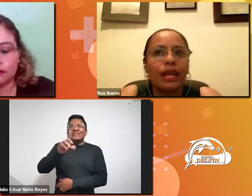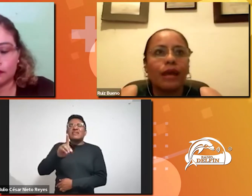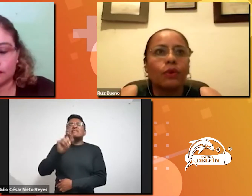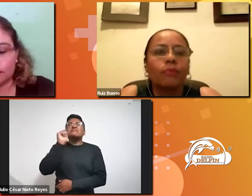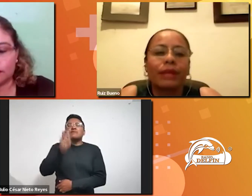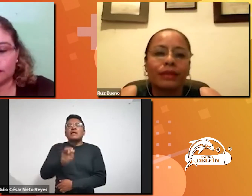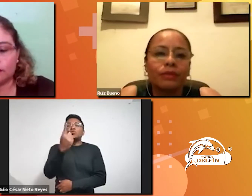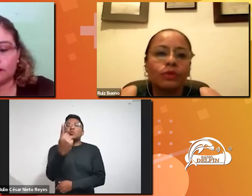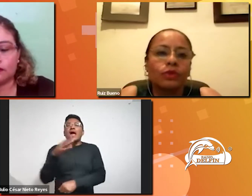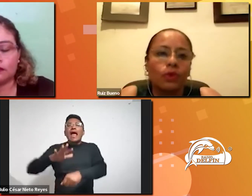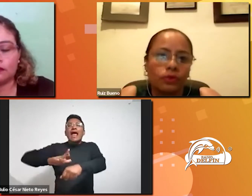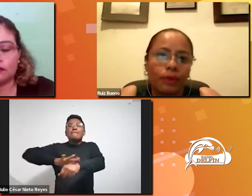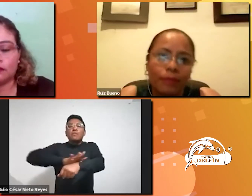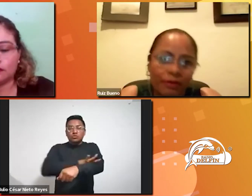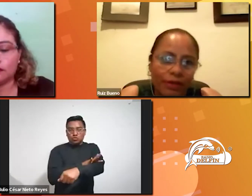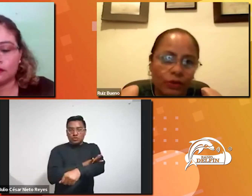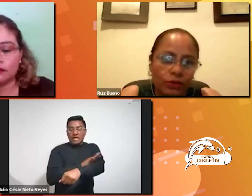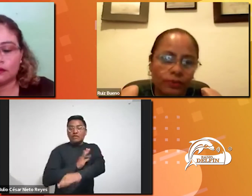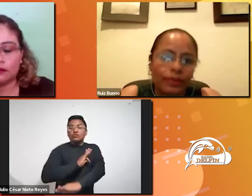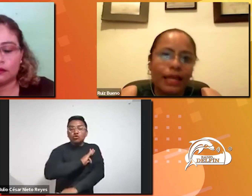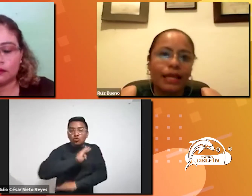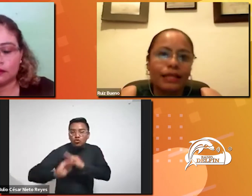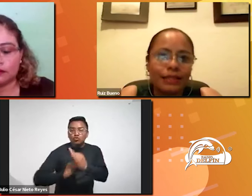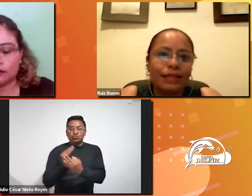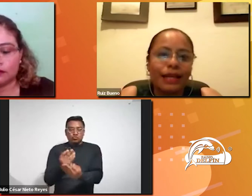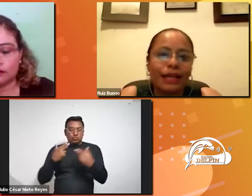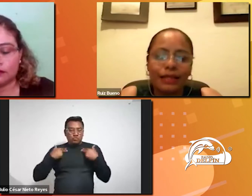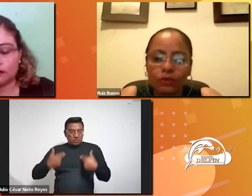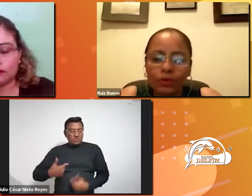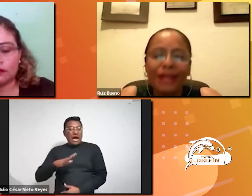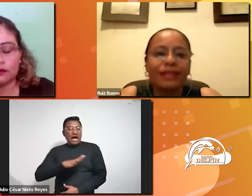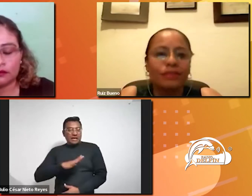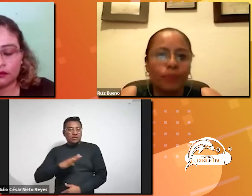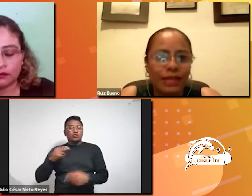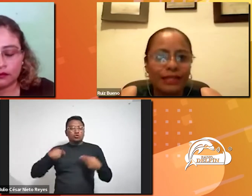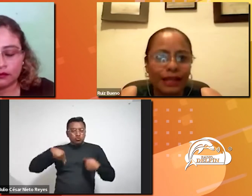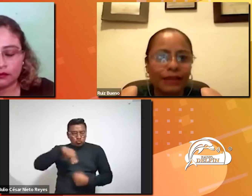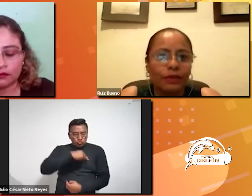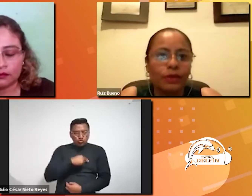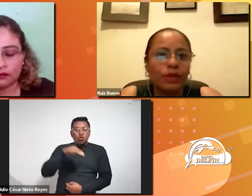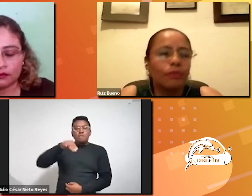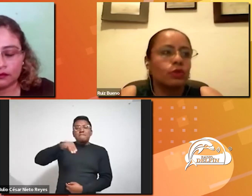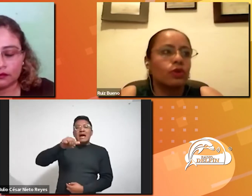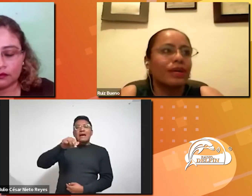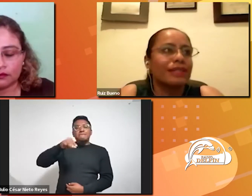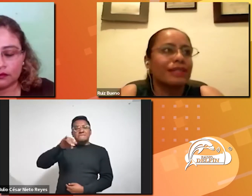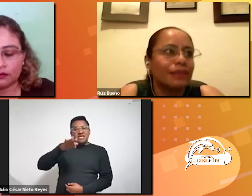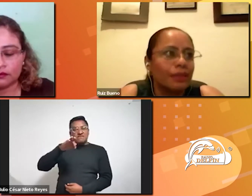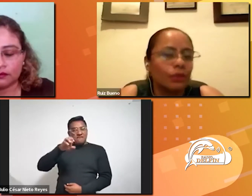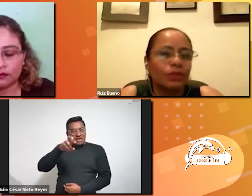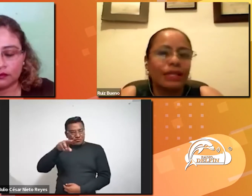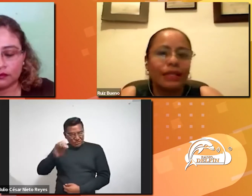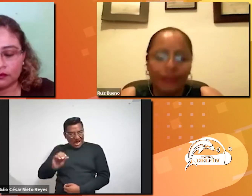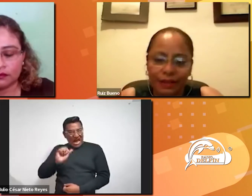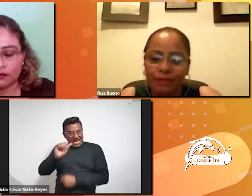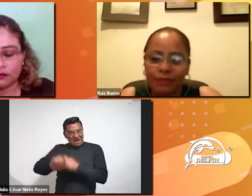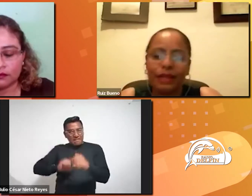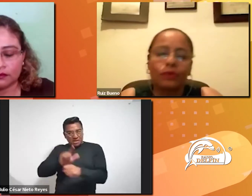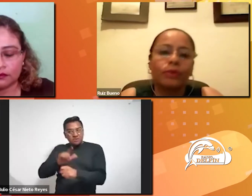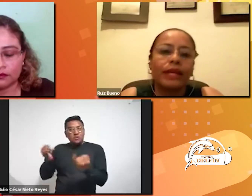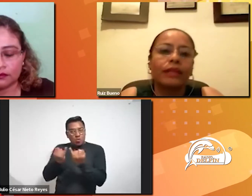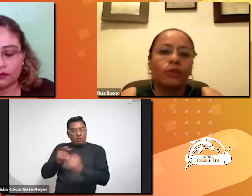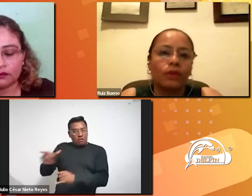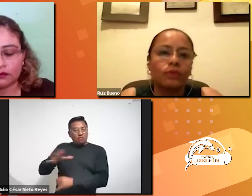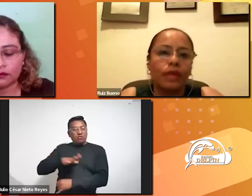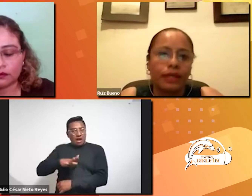nosotros la compartimos con los mamíferos. Es decir, es una respuesta, ¿no? Es una emoción que sentimos y de